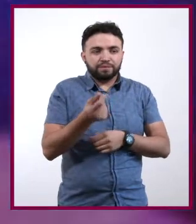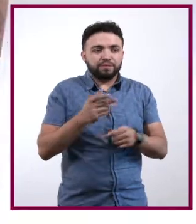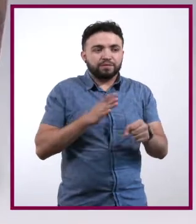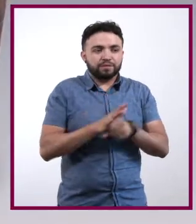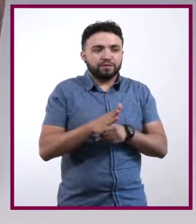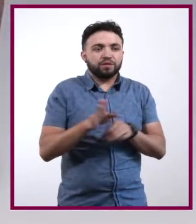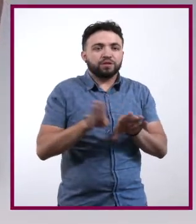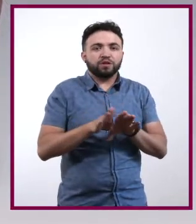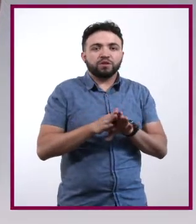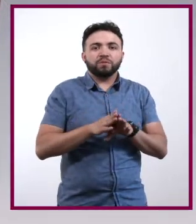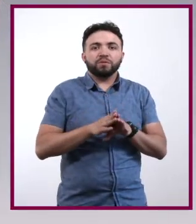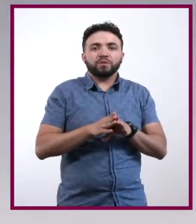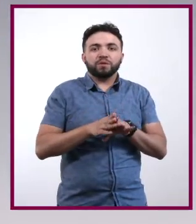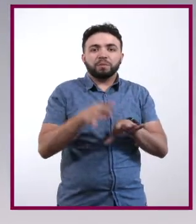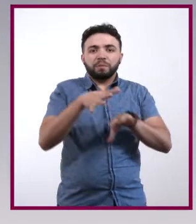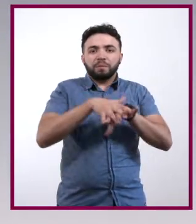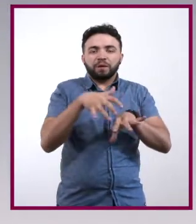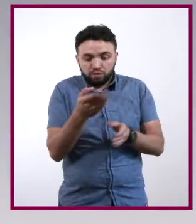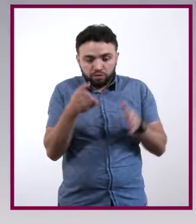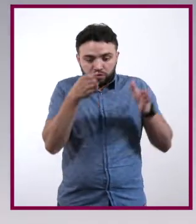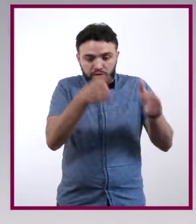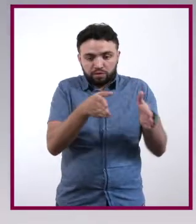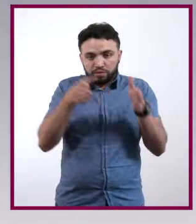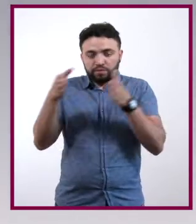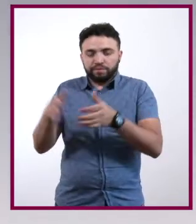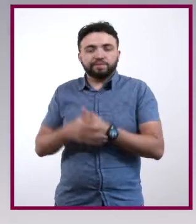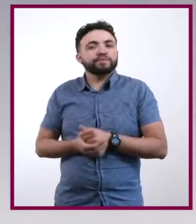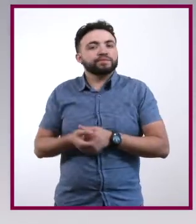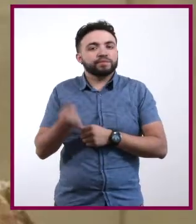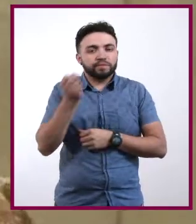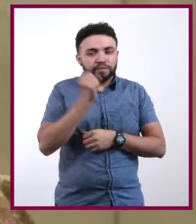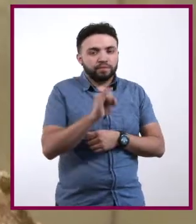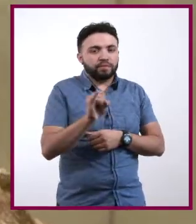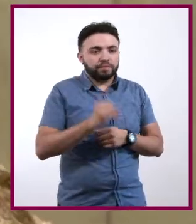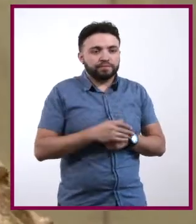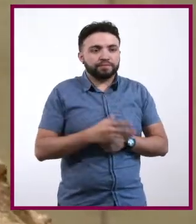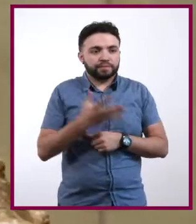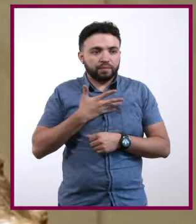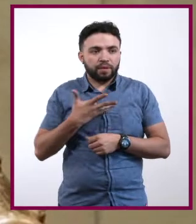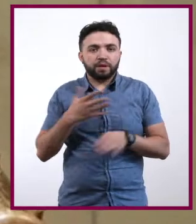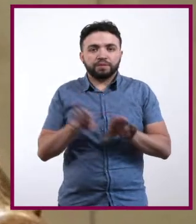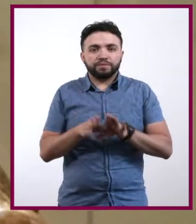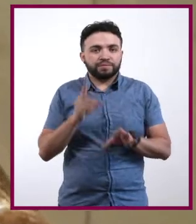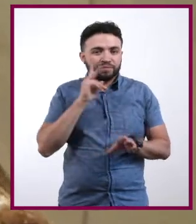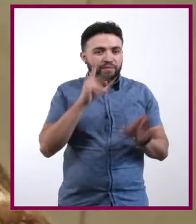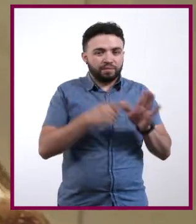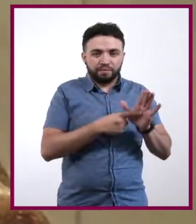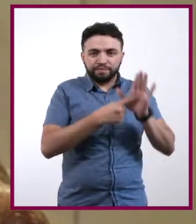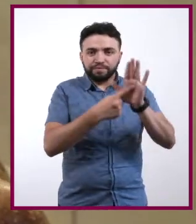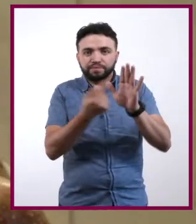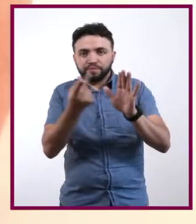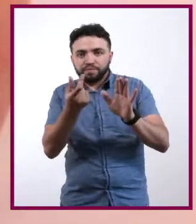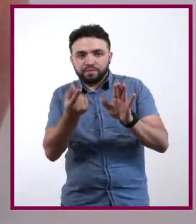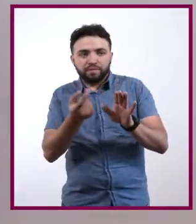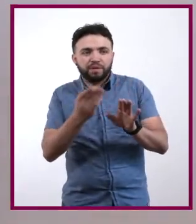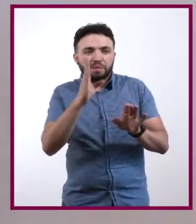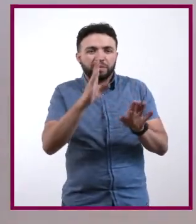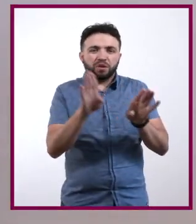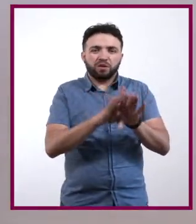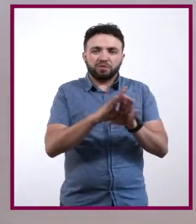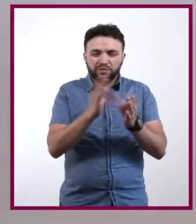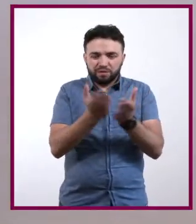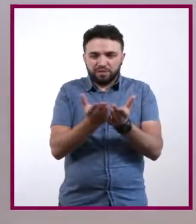de patitas muy cortas. Tenemos representaciones de perros que incluso son vasijas